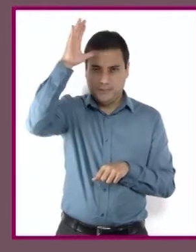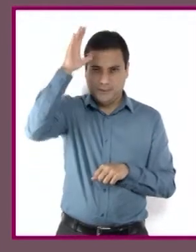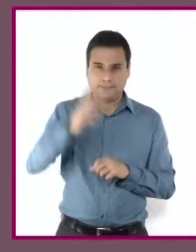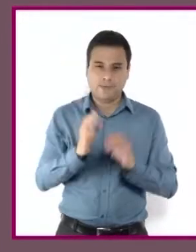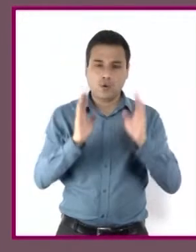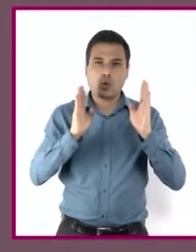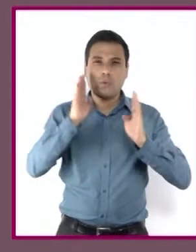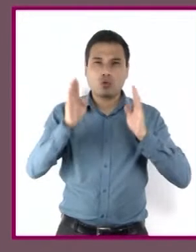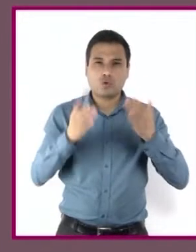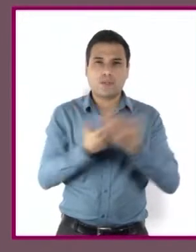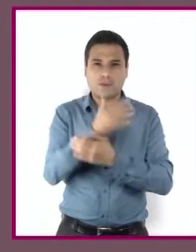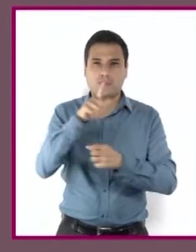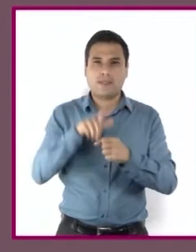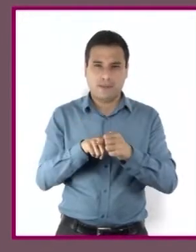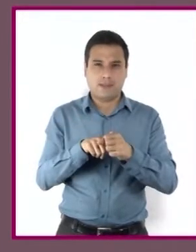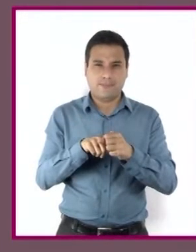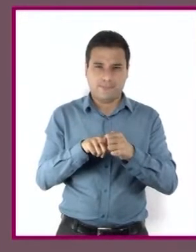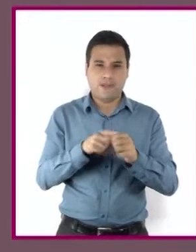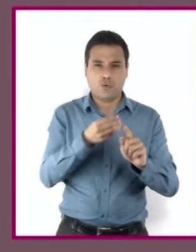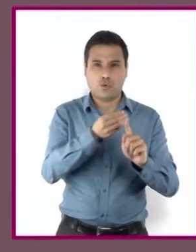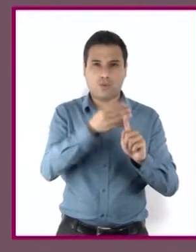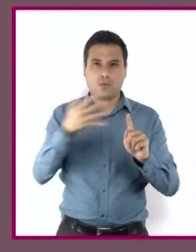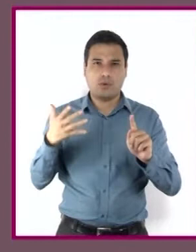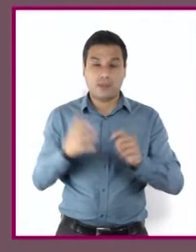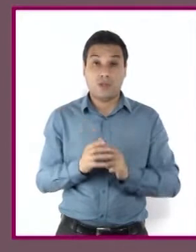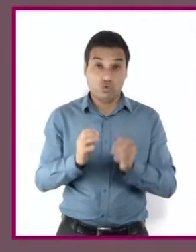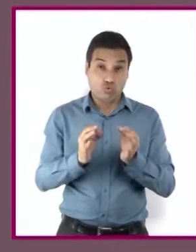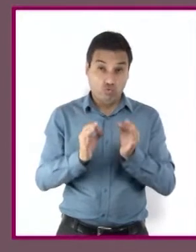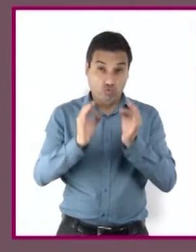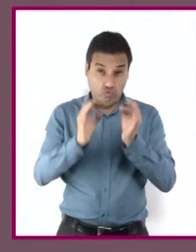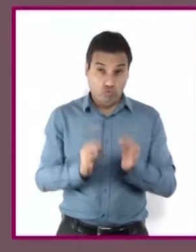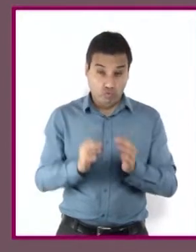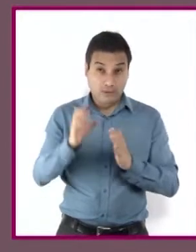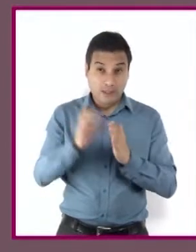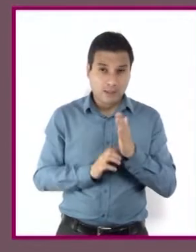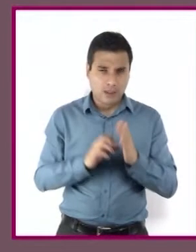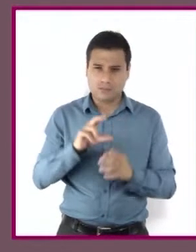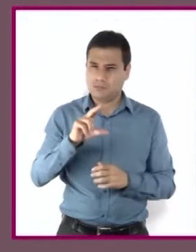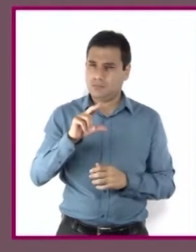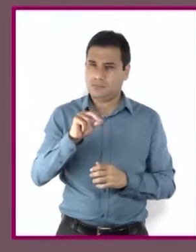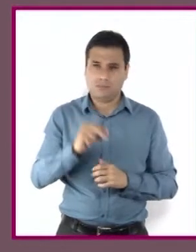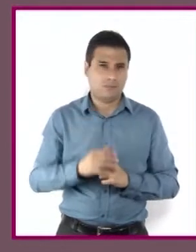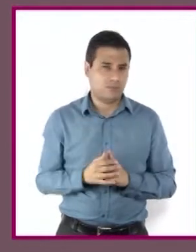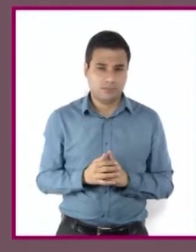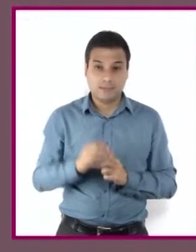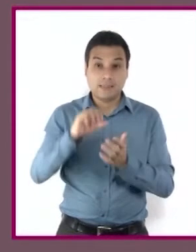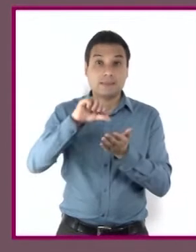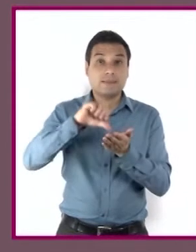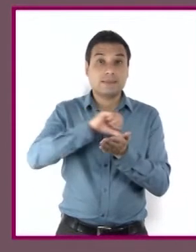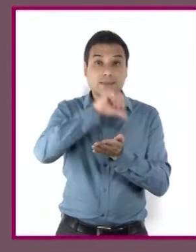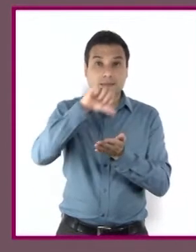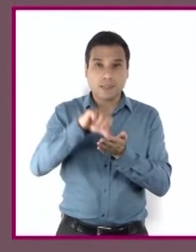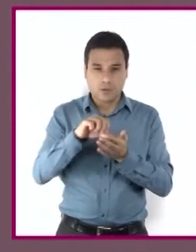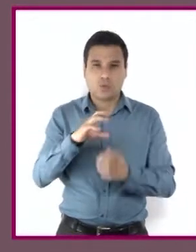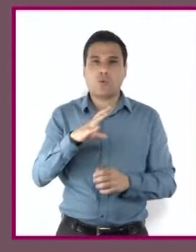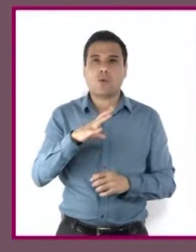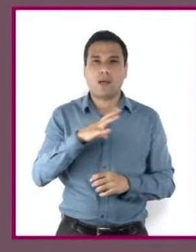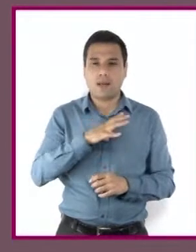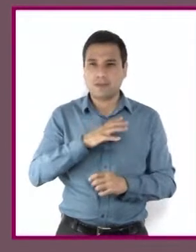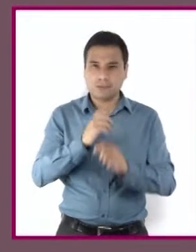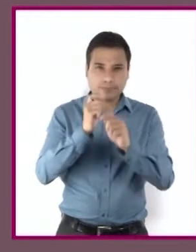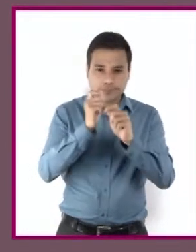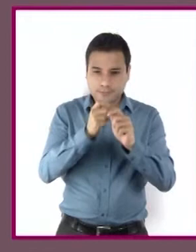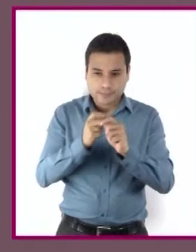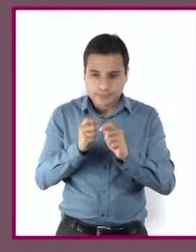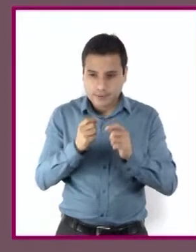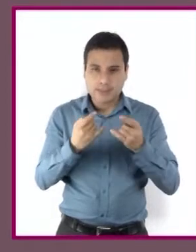Antropología no funcionaba en realidad como calendario, sino que en el centro de ella se encuentra plasmada la